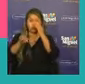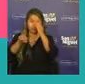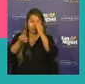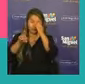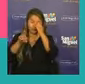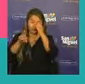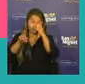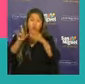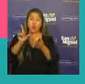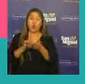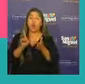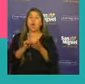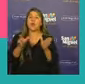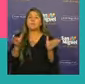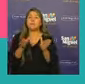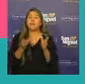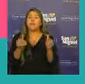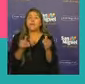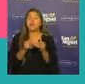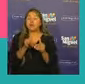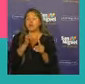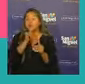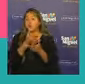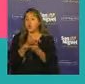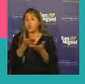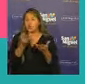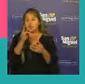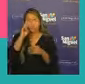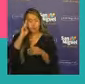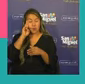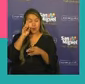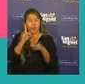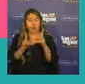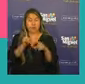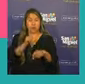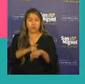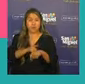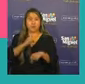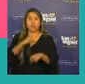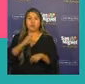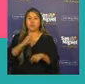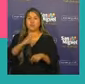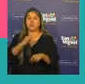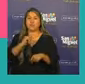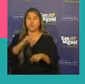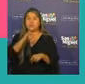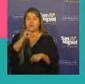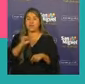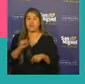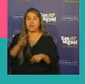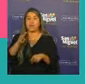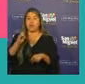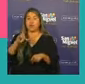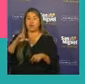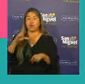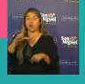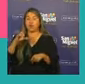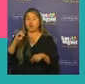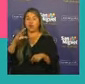pequeño. No sé si también se acuerdan de que en algún momento la Cecilia Bolocco quería instalar su